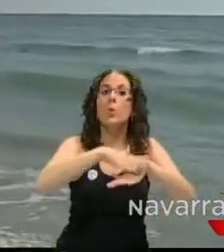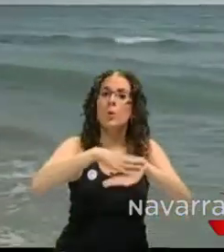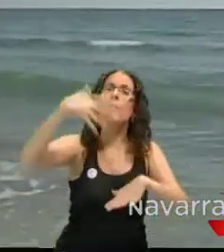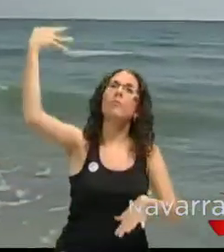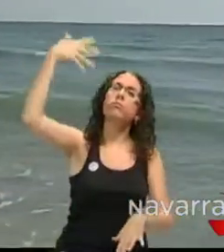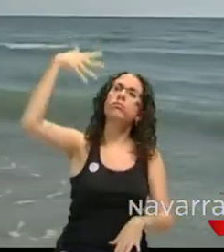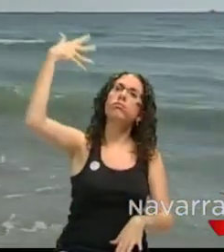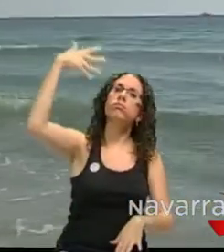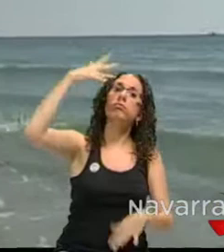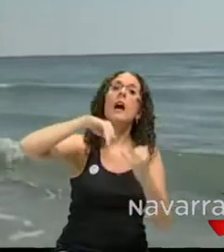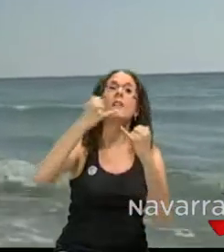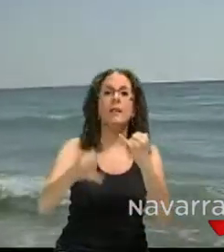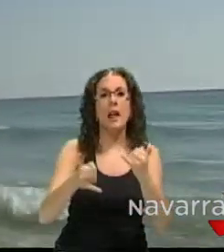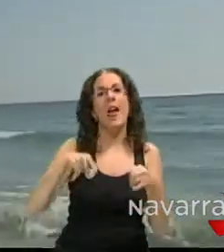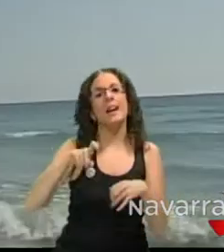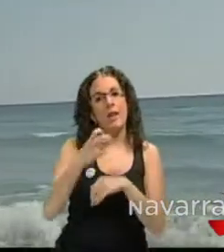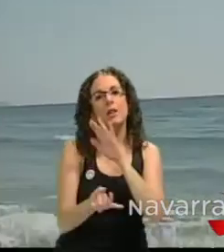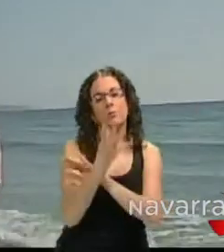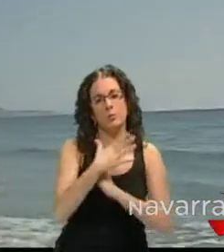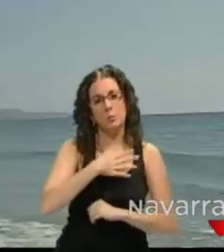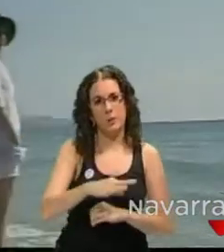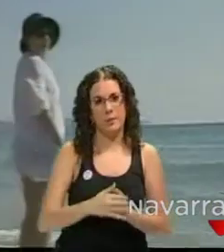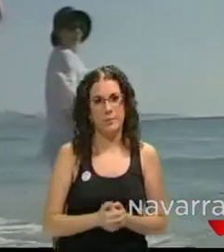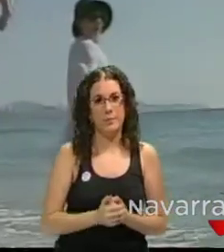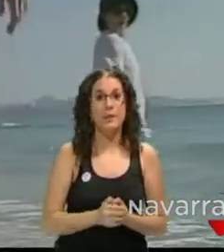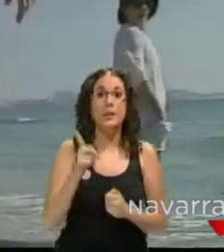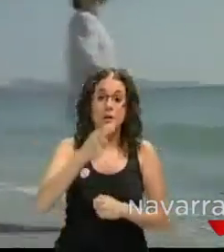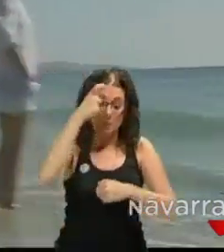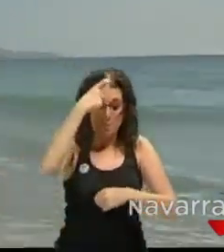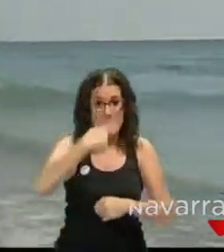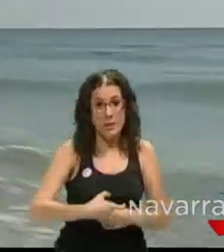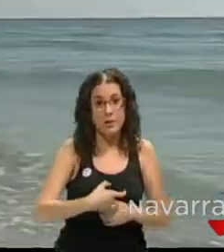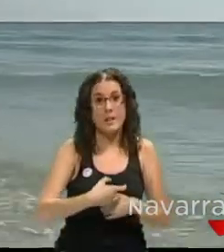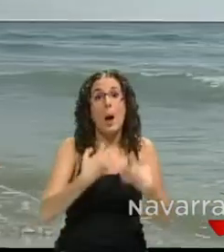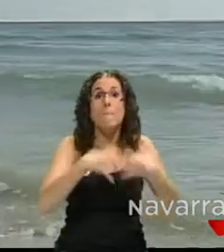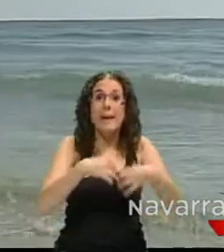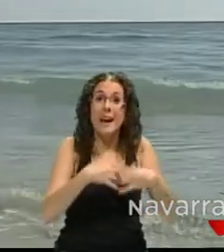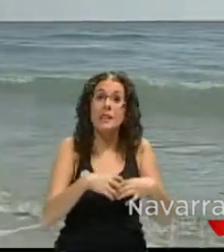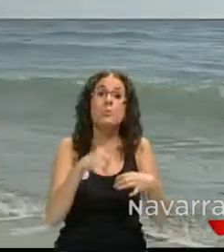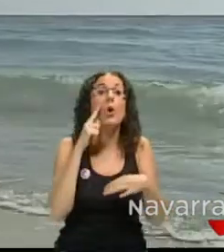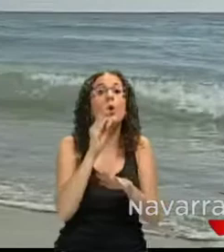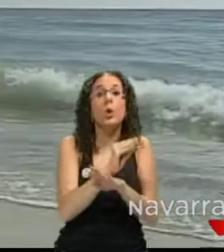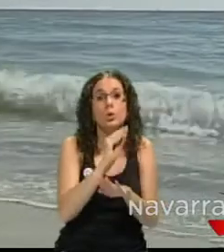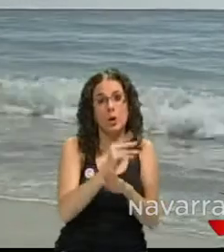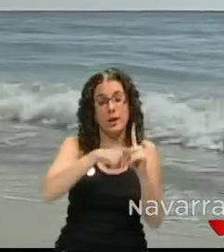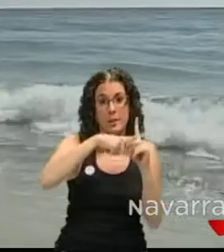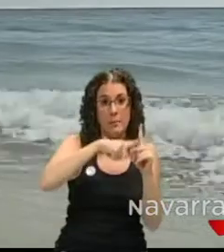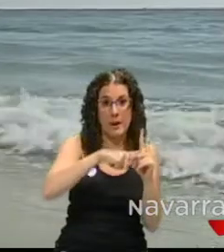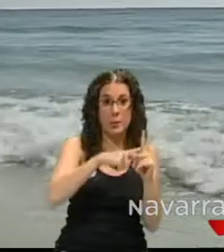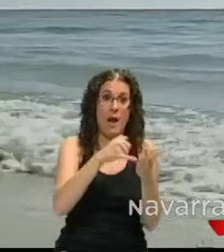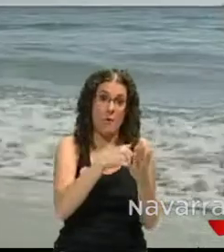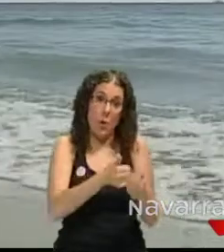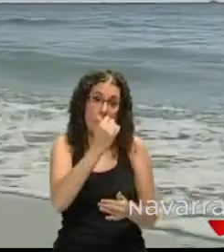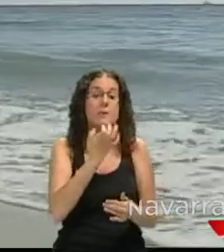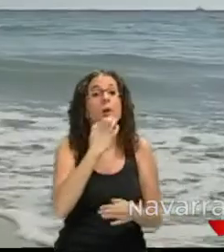ojos. Estos trastornos son más frecuentes en personas cuyos mecanismos reguladores son más deficientes, como son los niños y los ancianos. También en